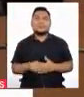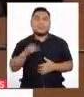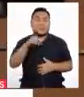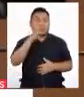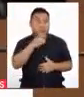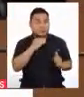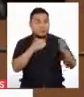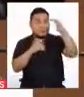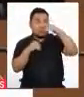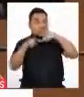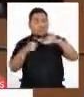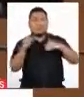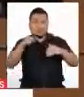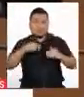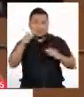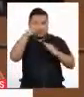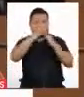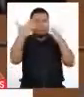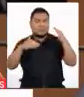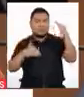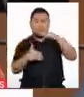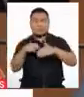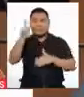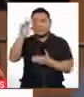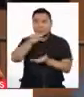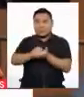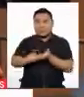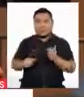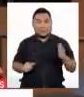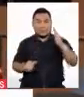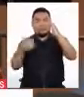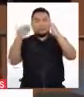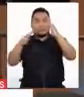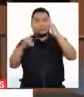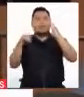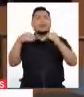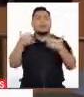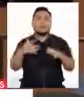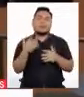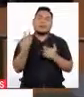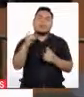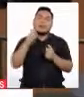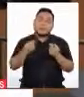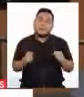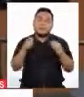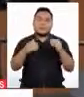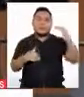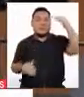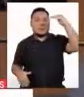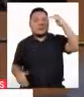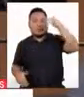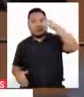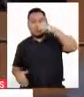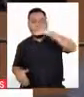el trabajo, así como ha tomado dos meses y lentamente subir, también va a tomar mucho esfuerzo, comenzar a bajar